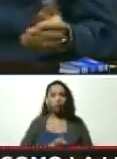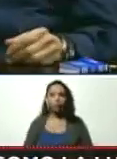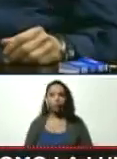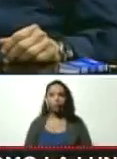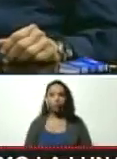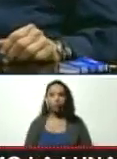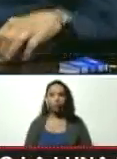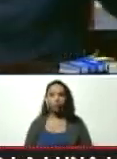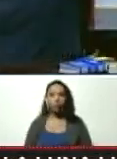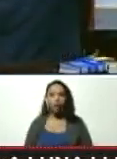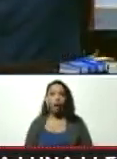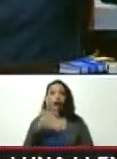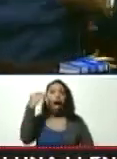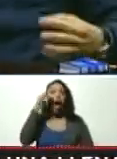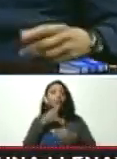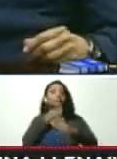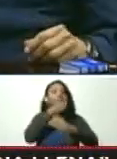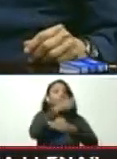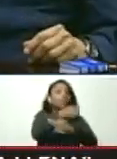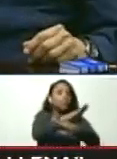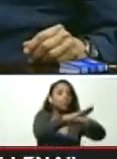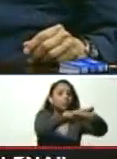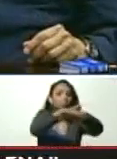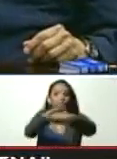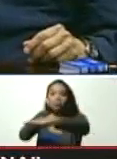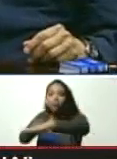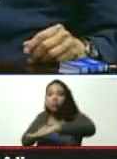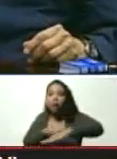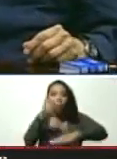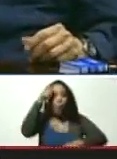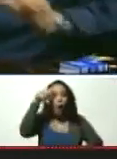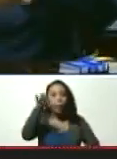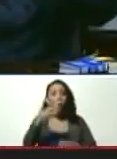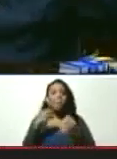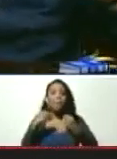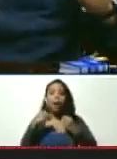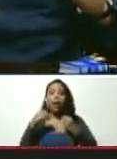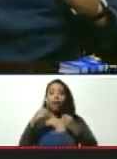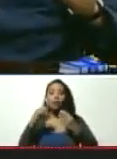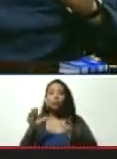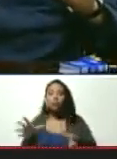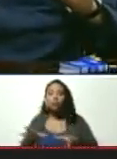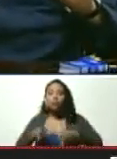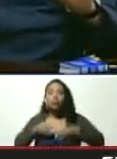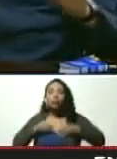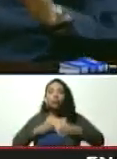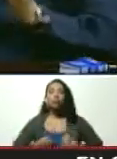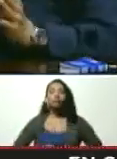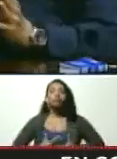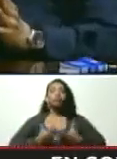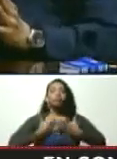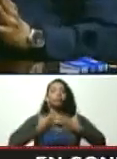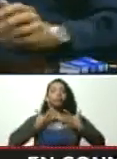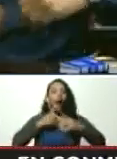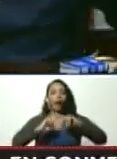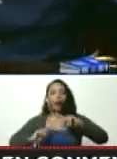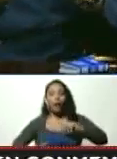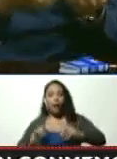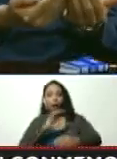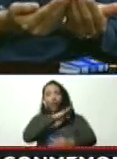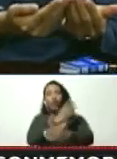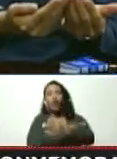hay que ir al pueblo para alimentarse de su energía, de sus verdades, de su fuerza